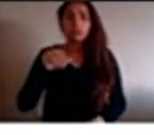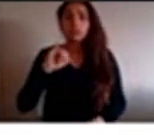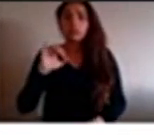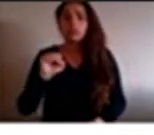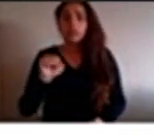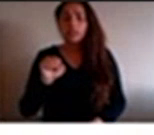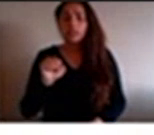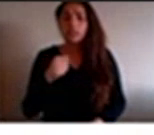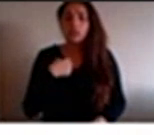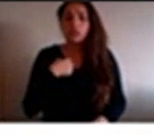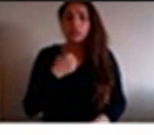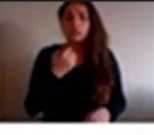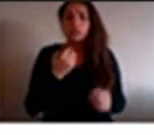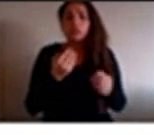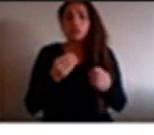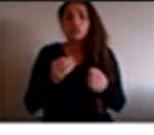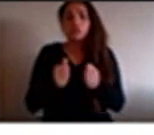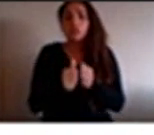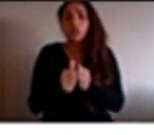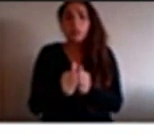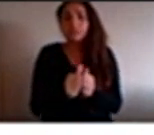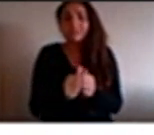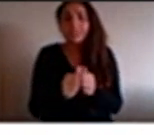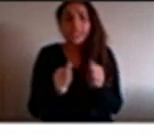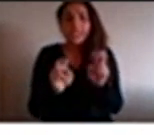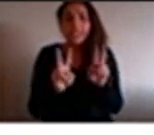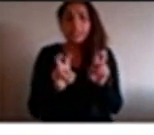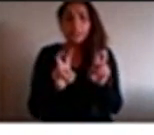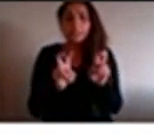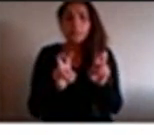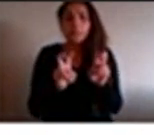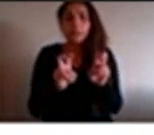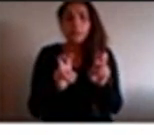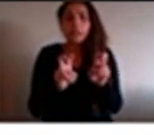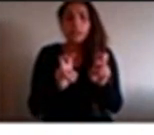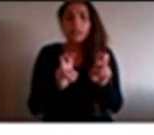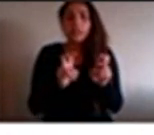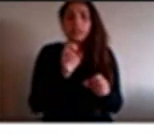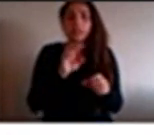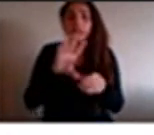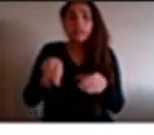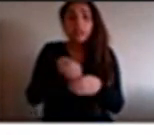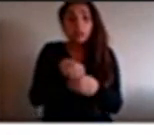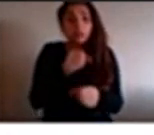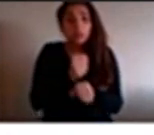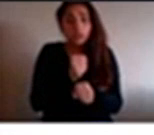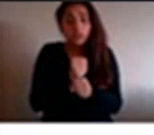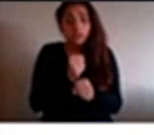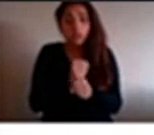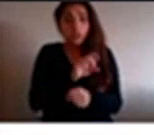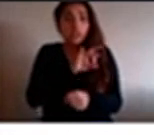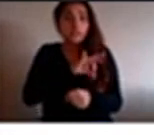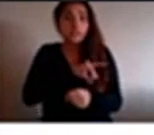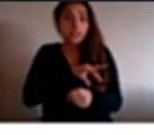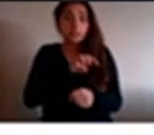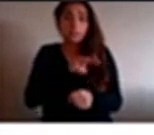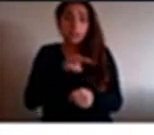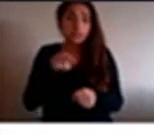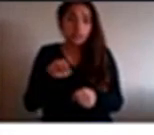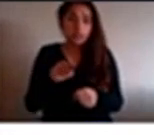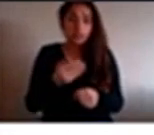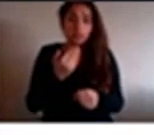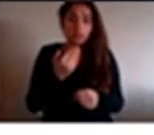soy asesora en temas de inclusión laboral, del trabajo y previsión social de Chile, y